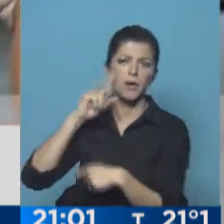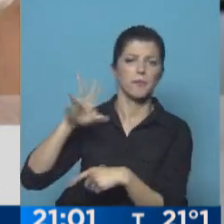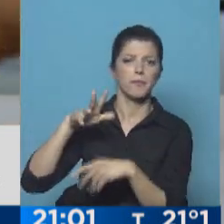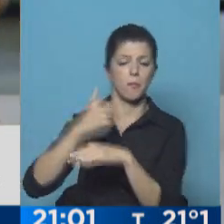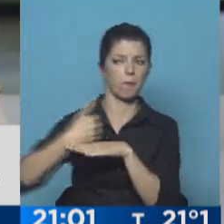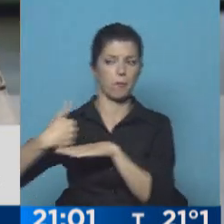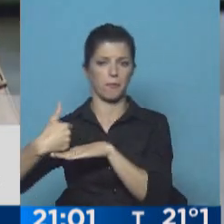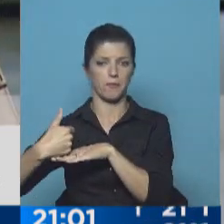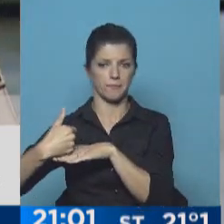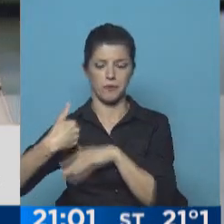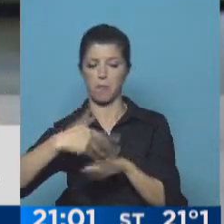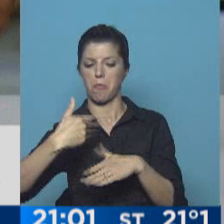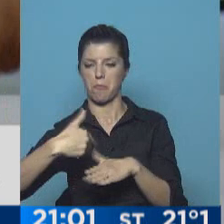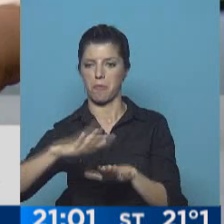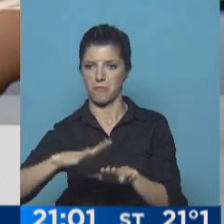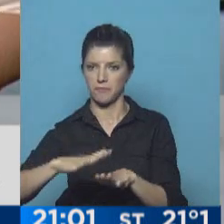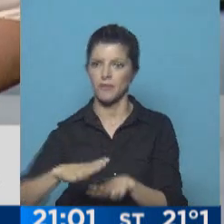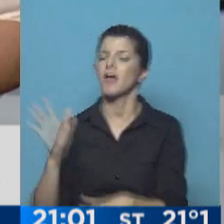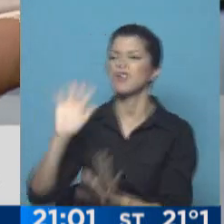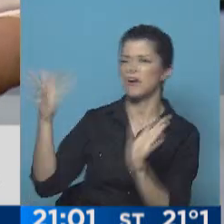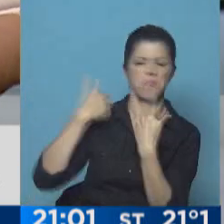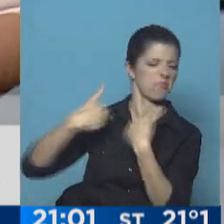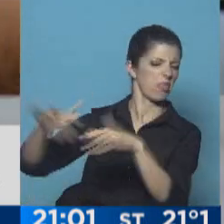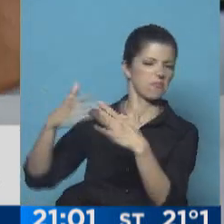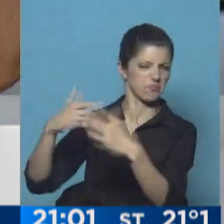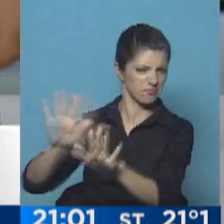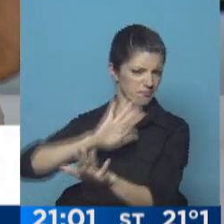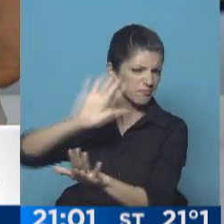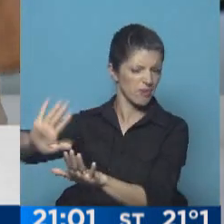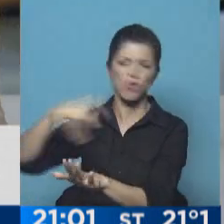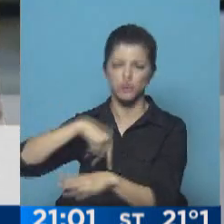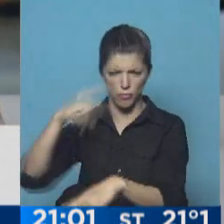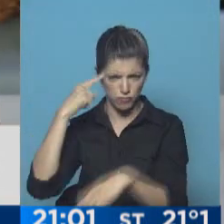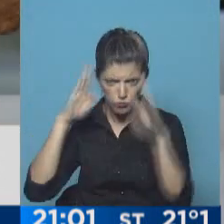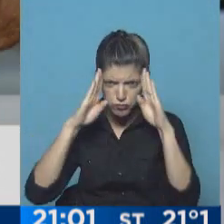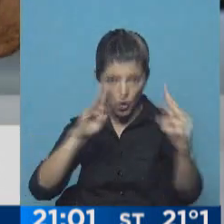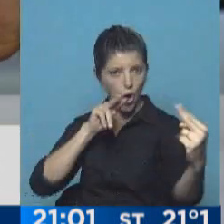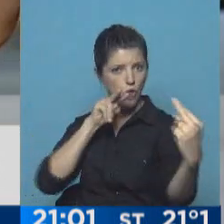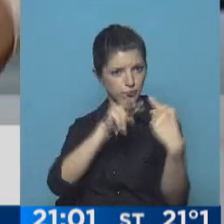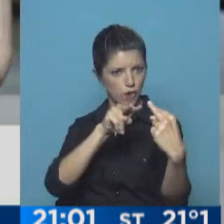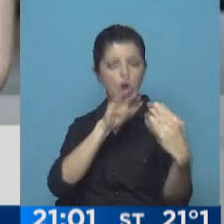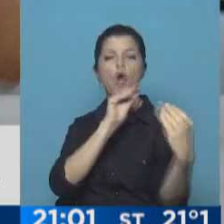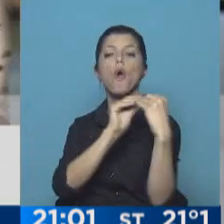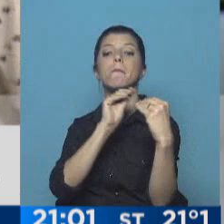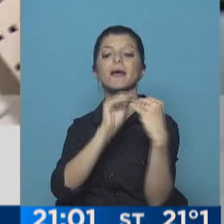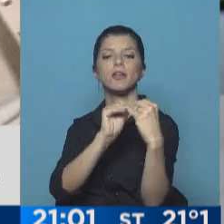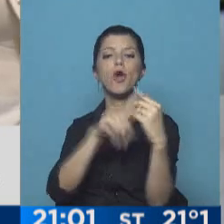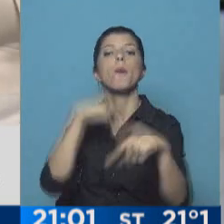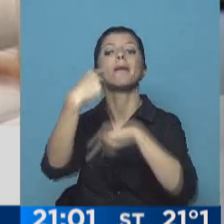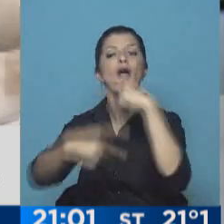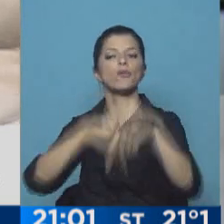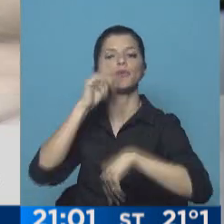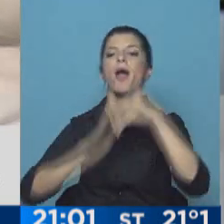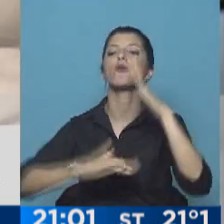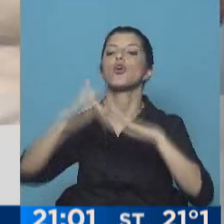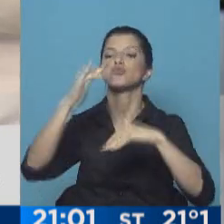costado sortear la zancadilla la piedrita y seguir Mirando al compañero Para pasarle el ladrillo que le